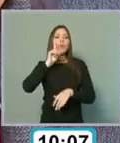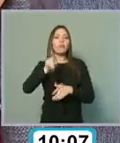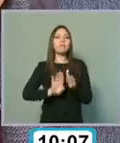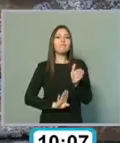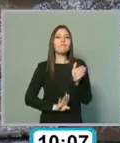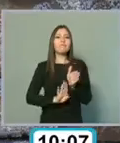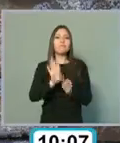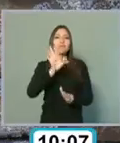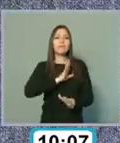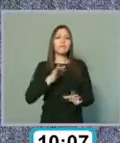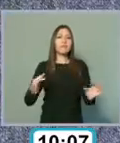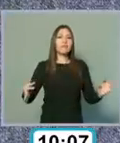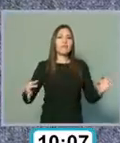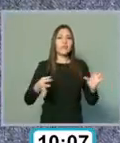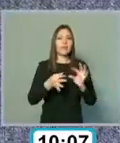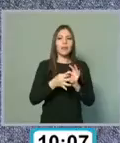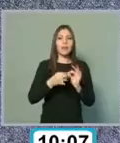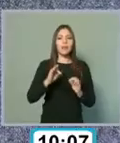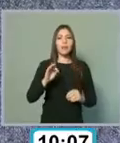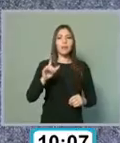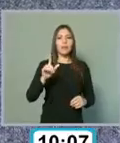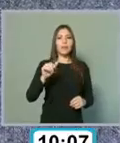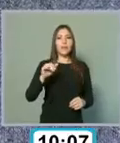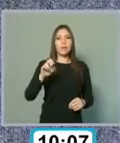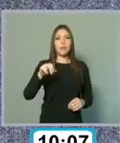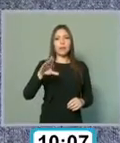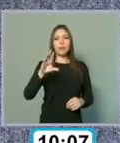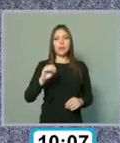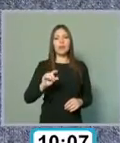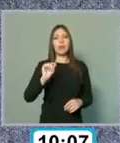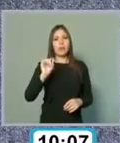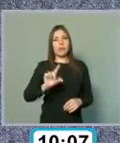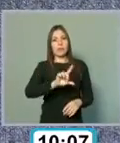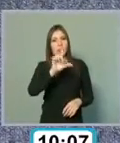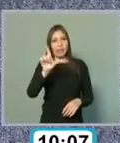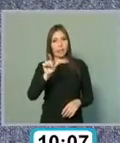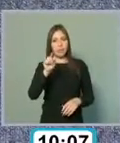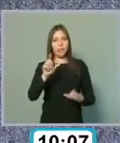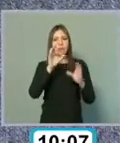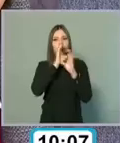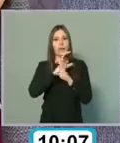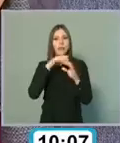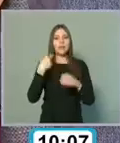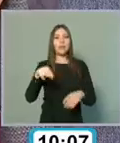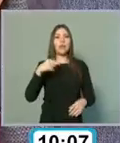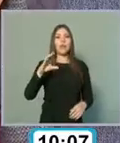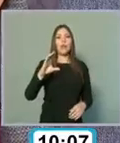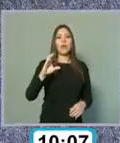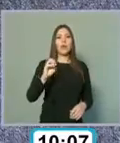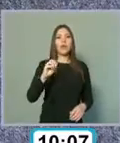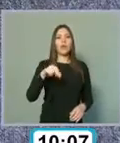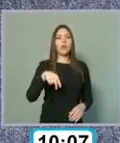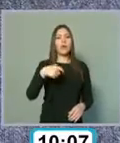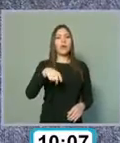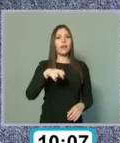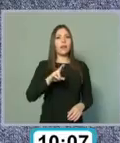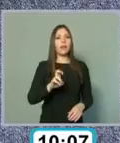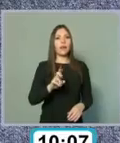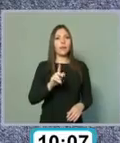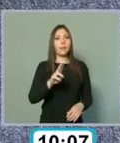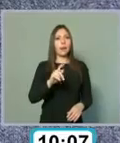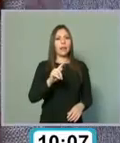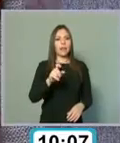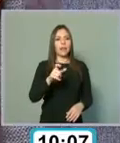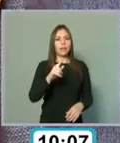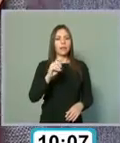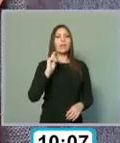de flamenco. Sí, vamos a cantar en un ratito ¿Con qué pretexto? Que es una fusión de mariachi